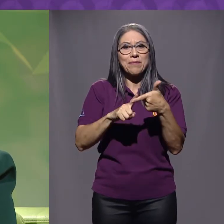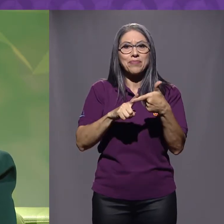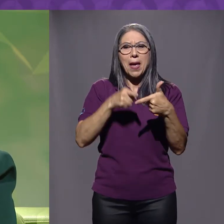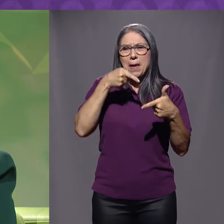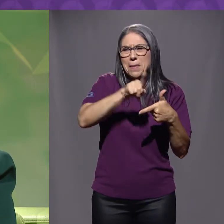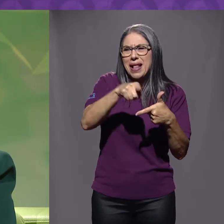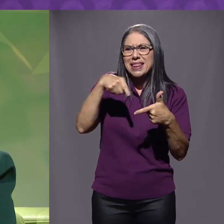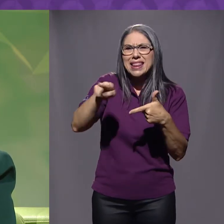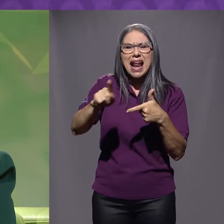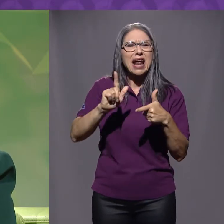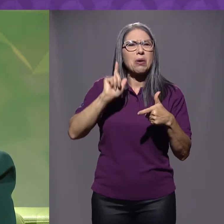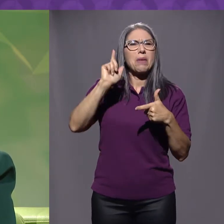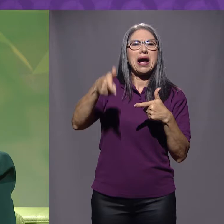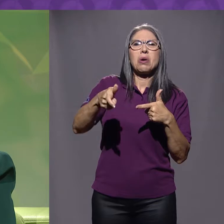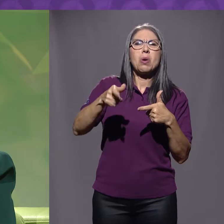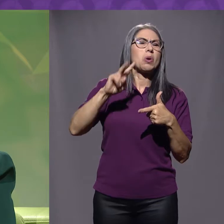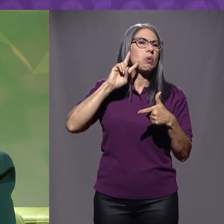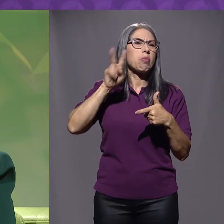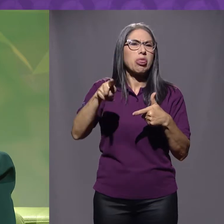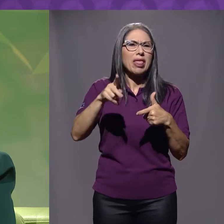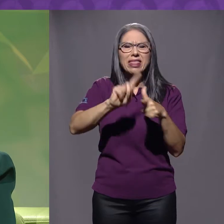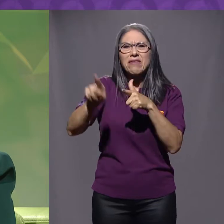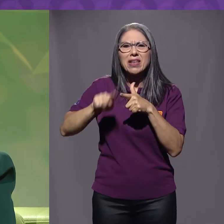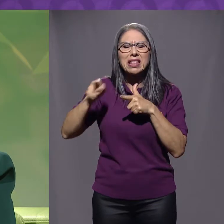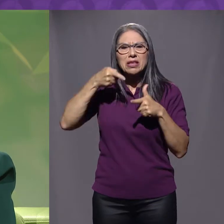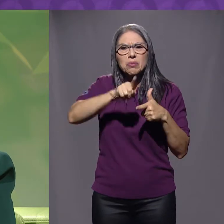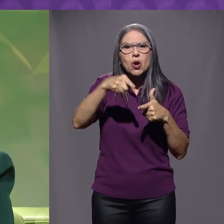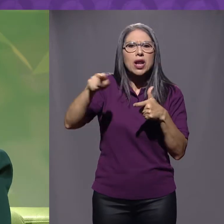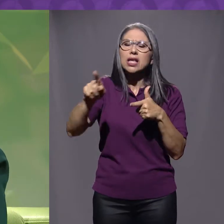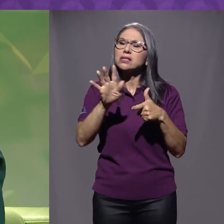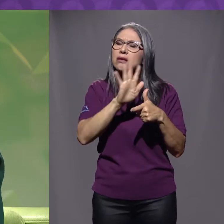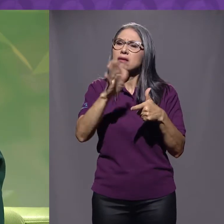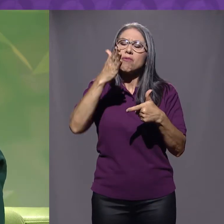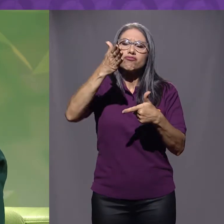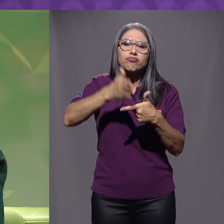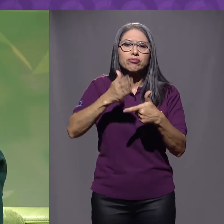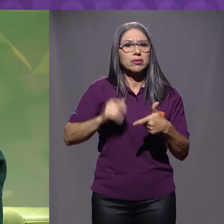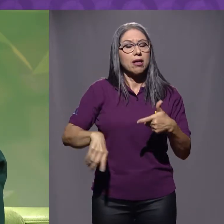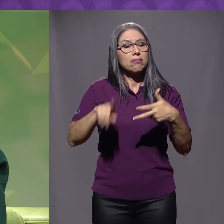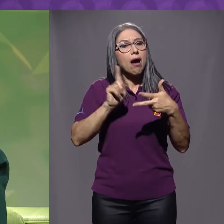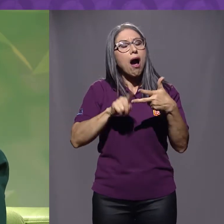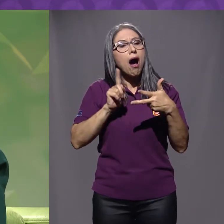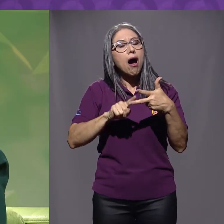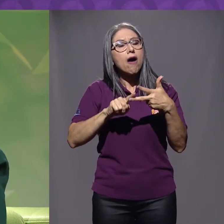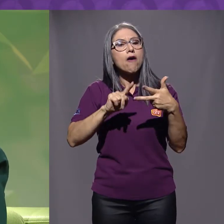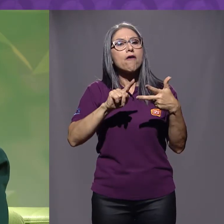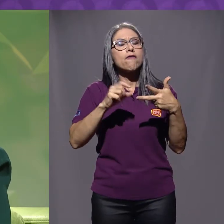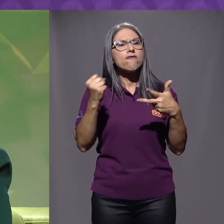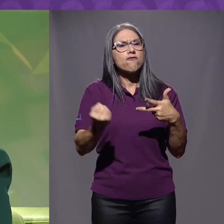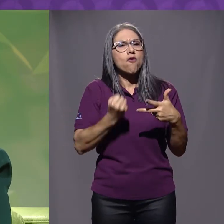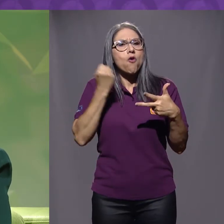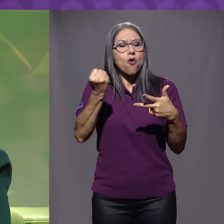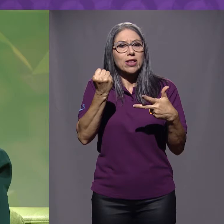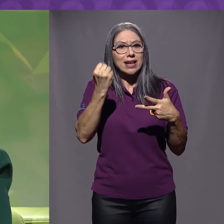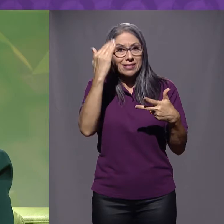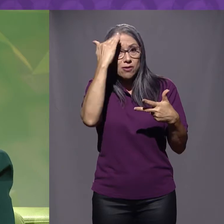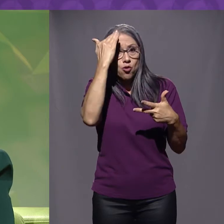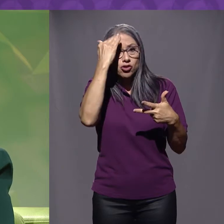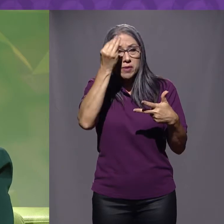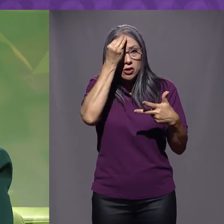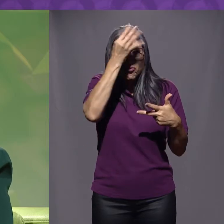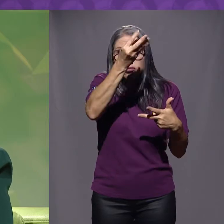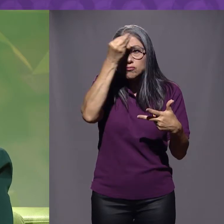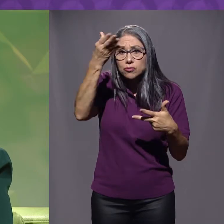mayores, con el combate al maltrato, el abandono y la negligencia, todos los tipos de violencia que puede enfrentar esta población, también en